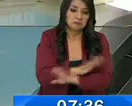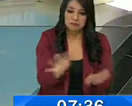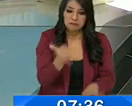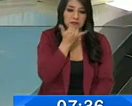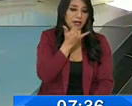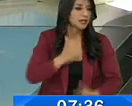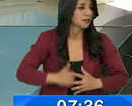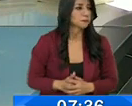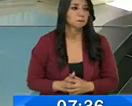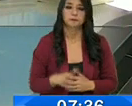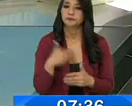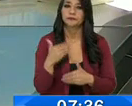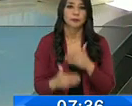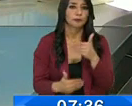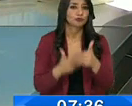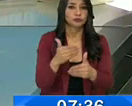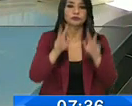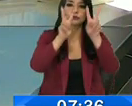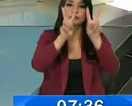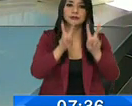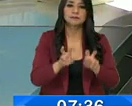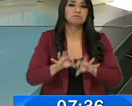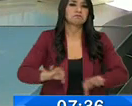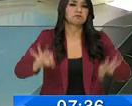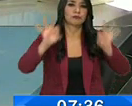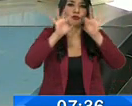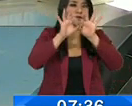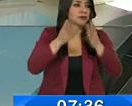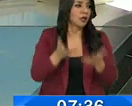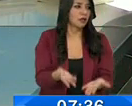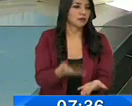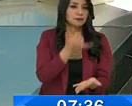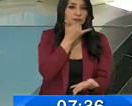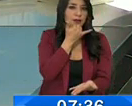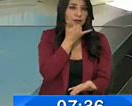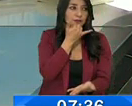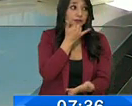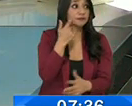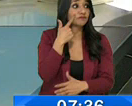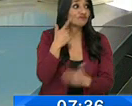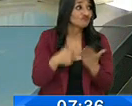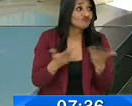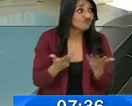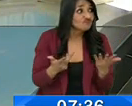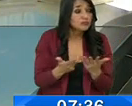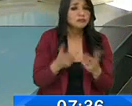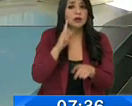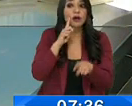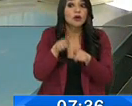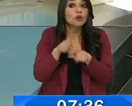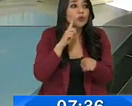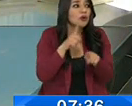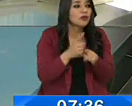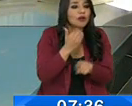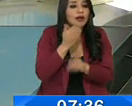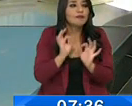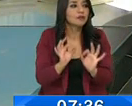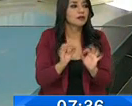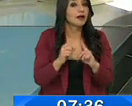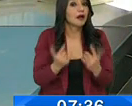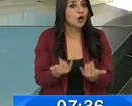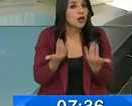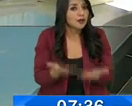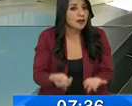de procesamiento de los temas más relevantes e importantes, al fin de tener unos mínimos consensos y que este momento que ya